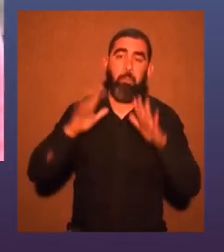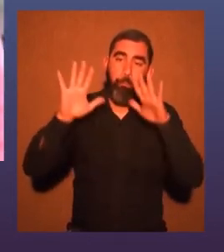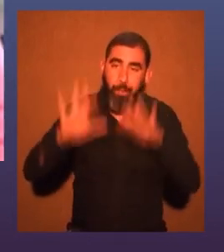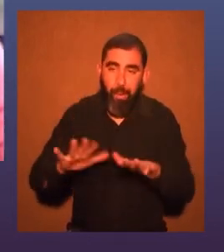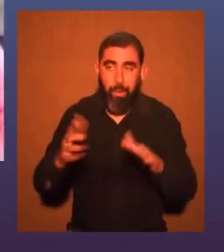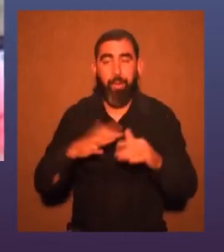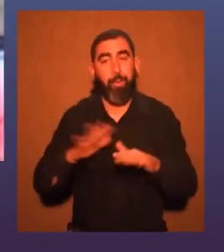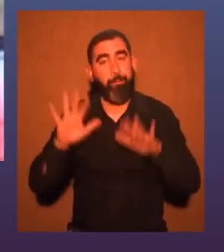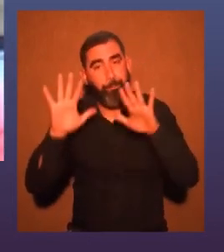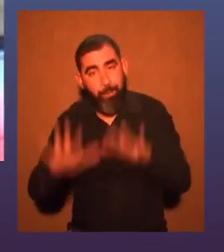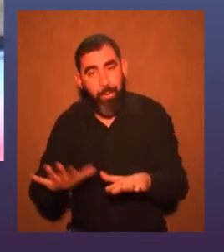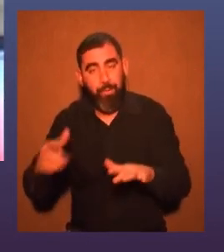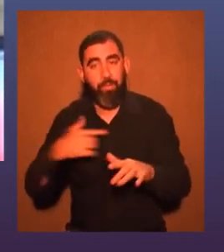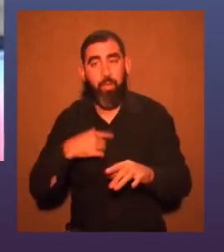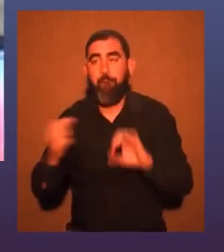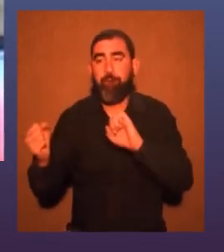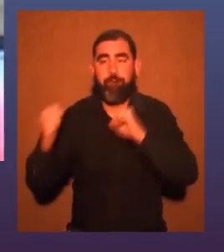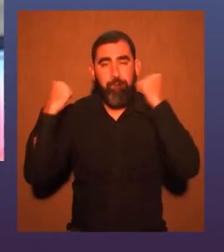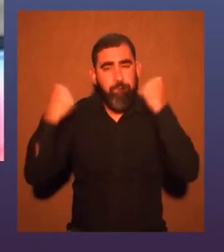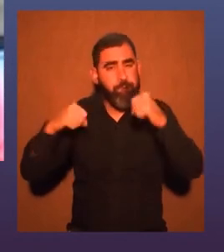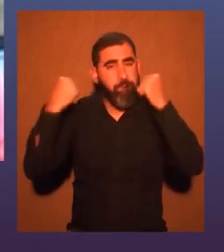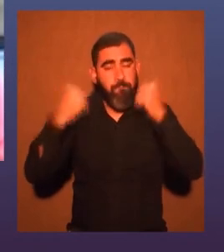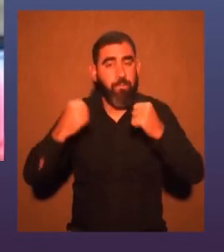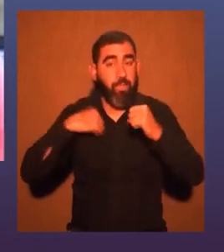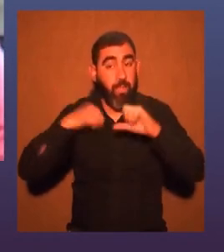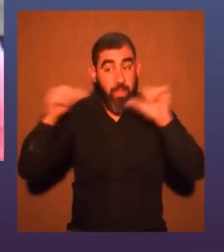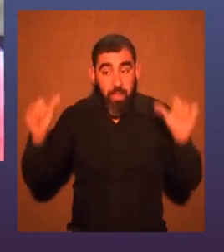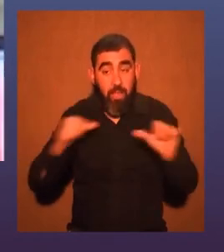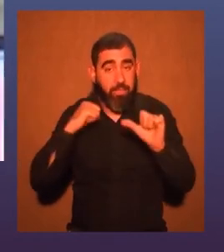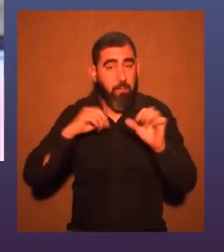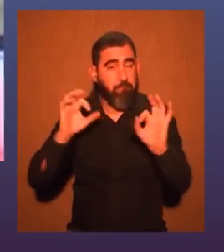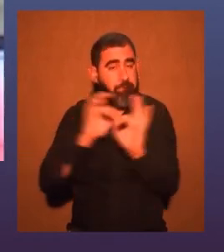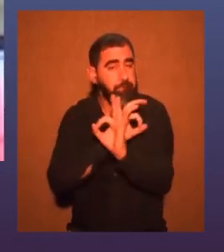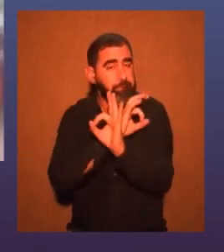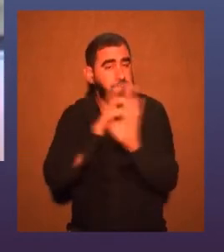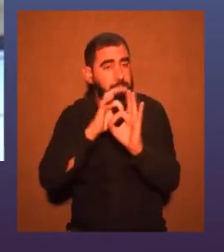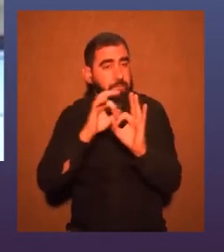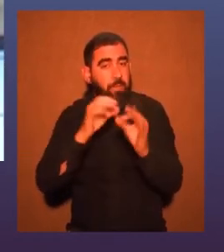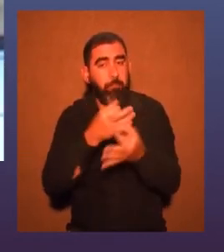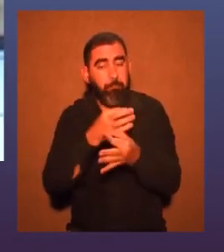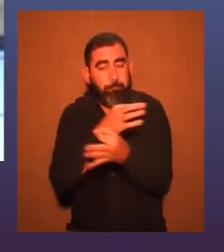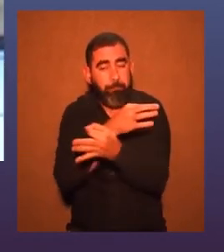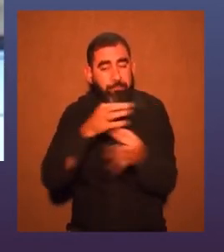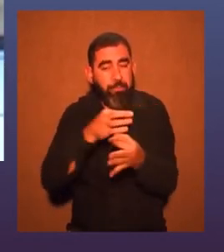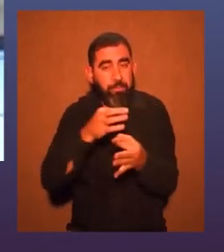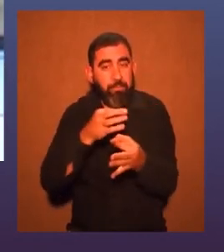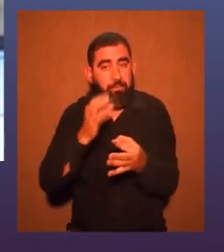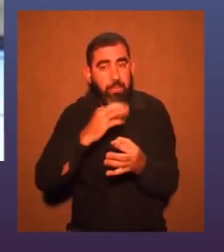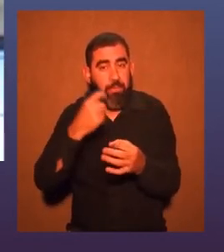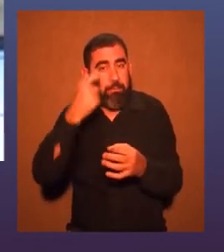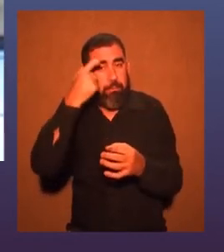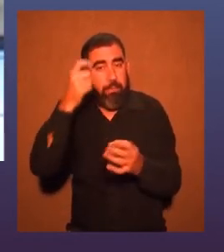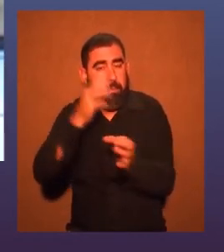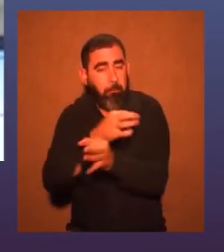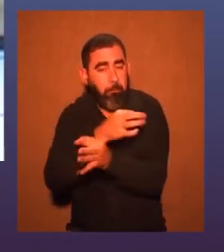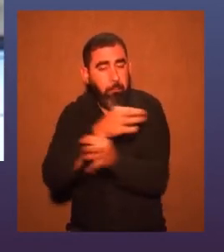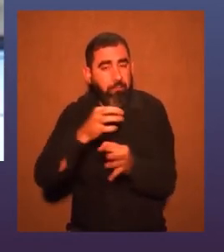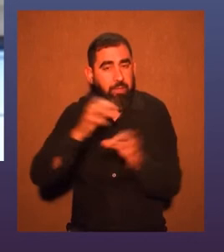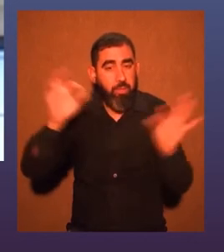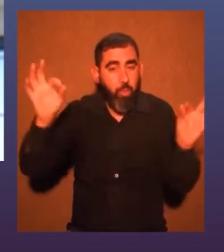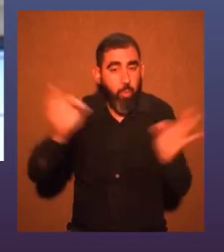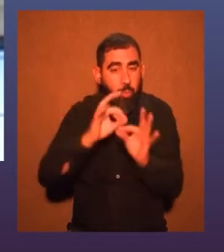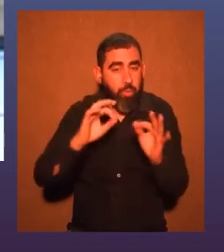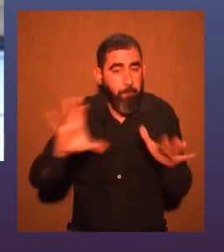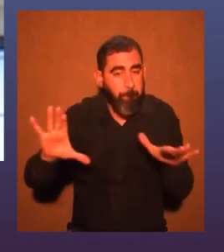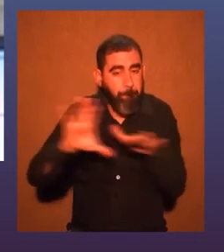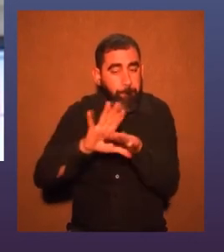parar, y vos venís súper entrenado, haciendo el ballet de arriba abajo, perfecto, técnicamente en música,